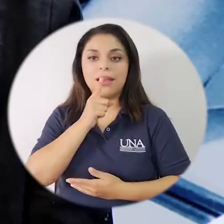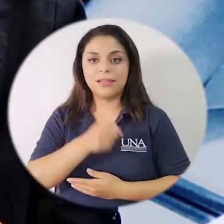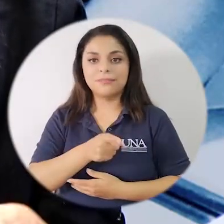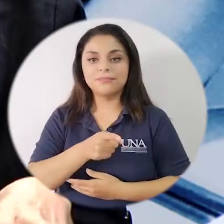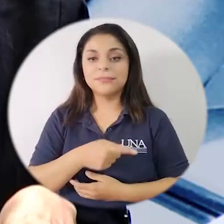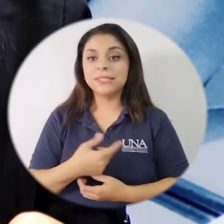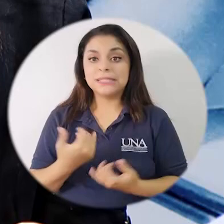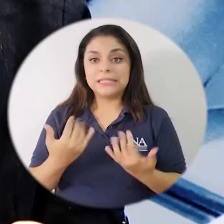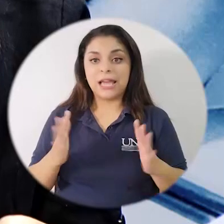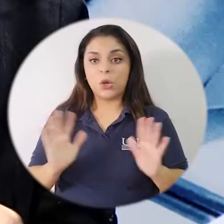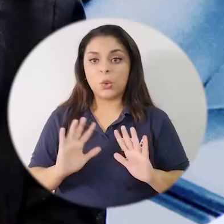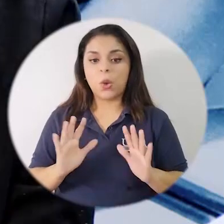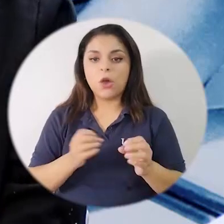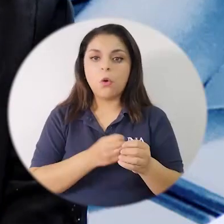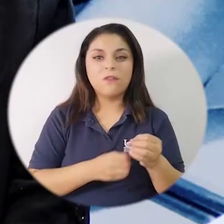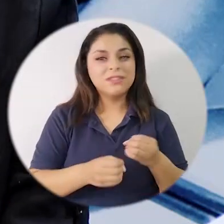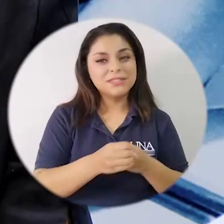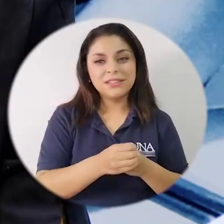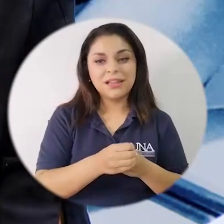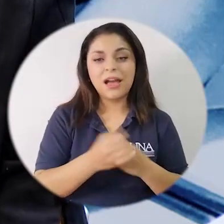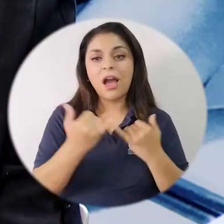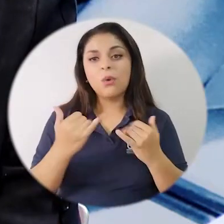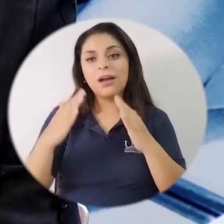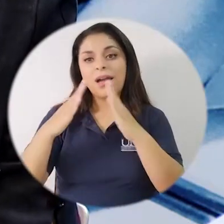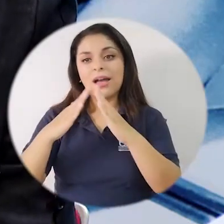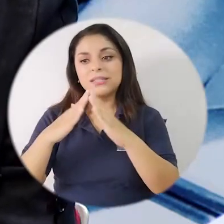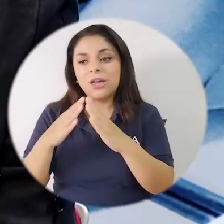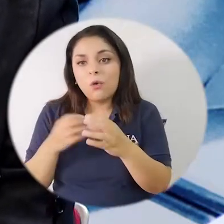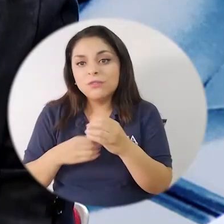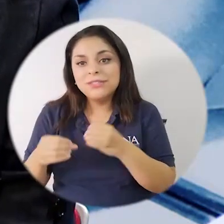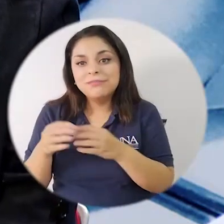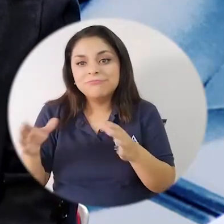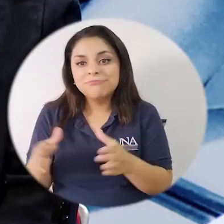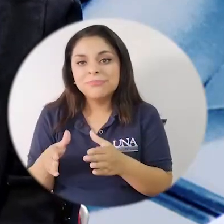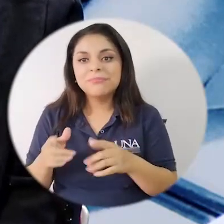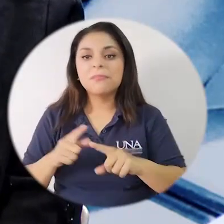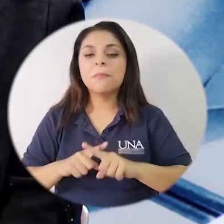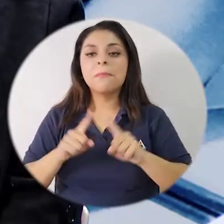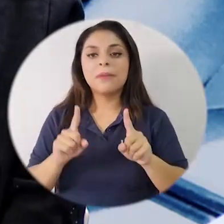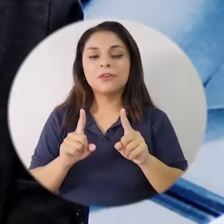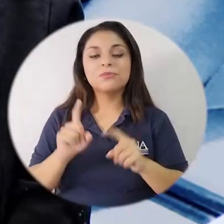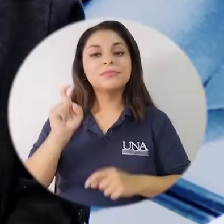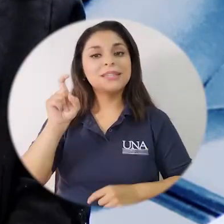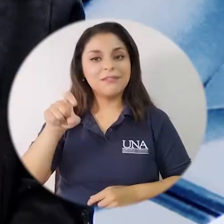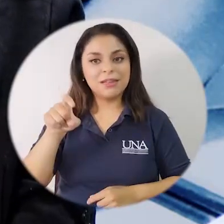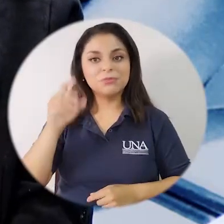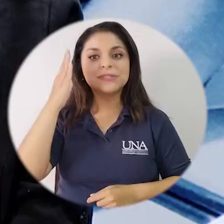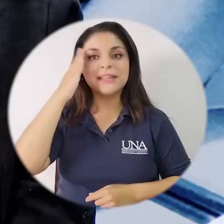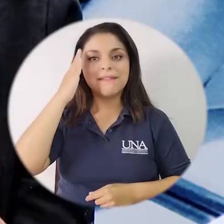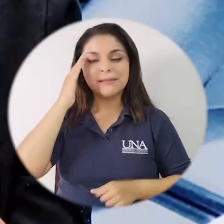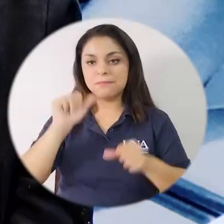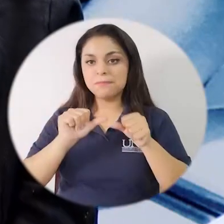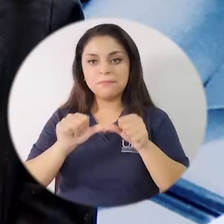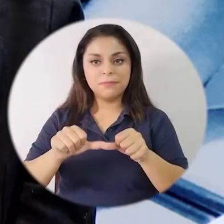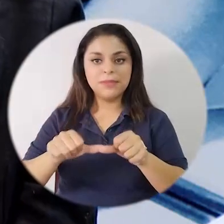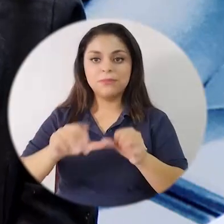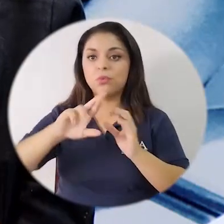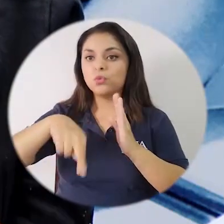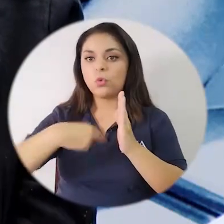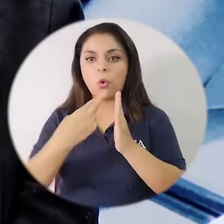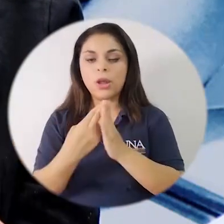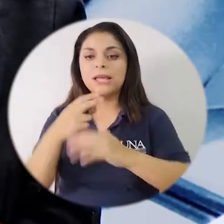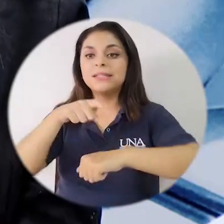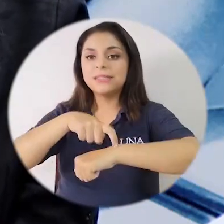Ya no estamos en la oficina, estamos en la oficina en casa, en la pequeña oficina, pero tenemos que entrar en ese rol